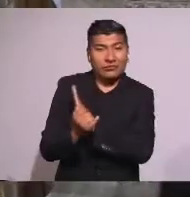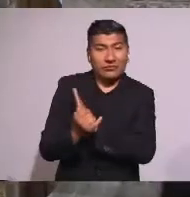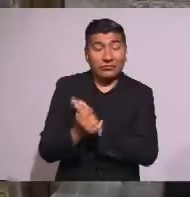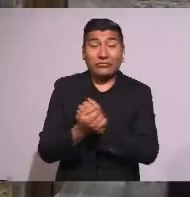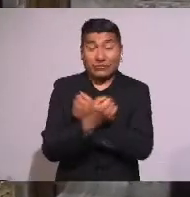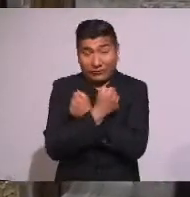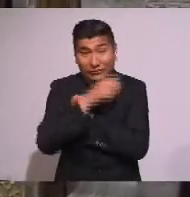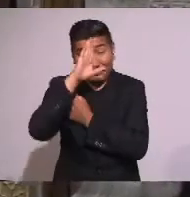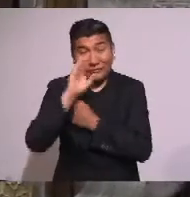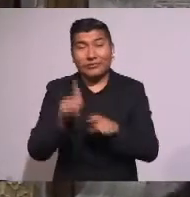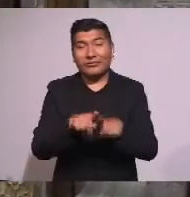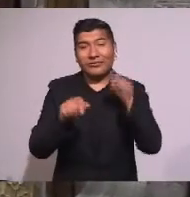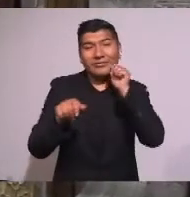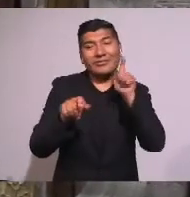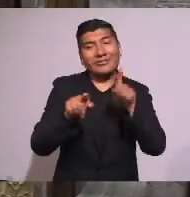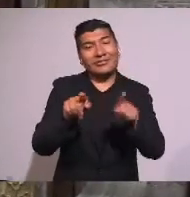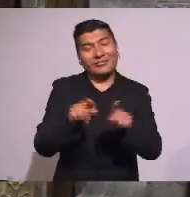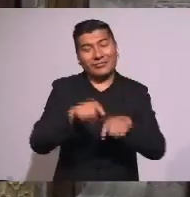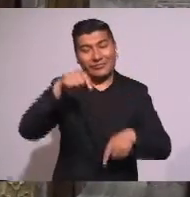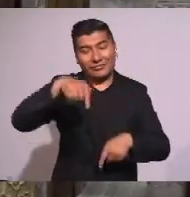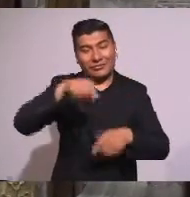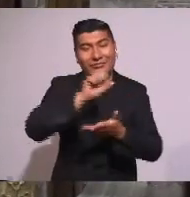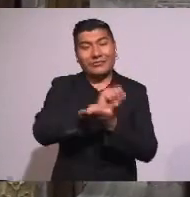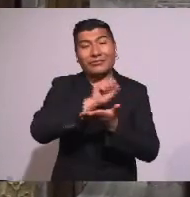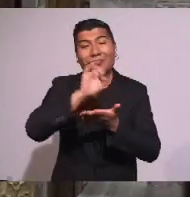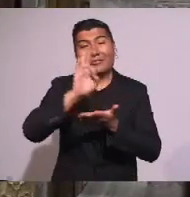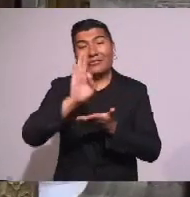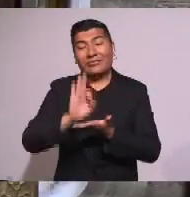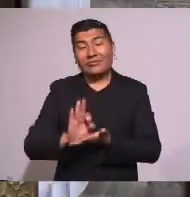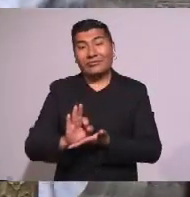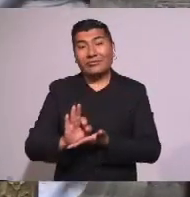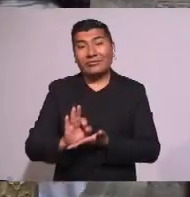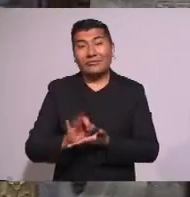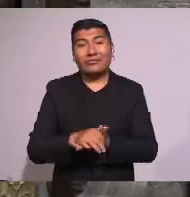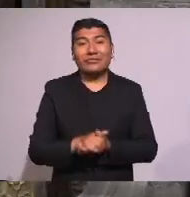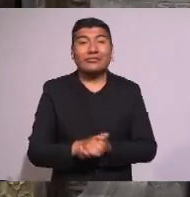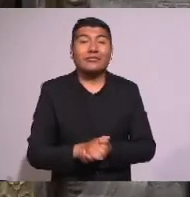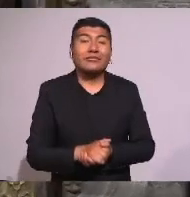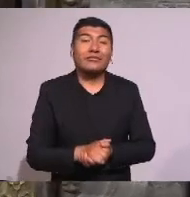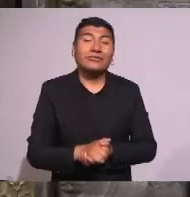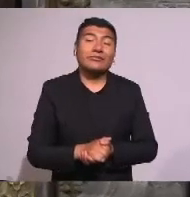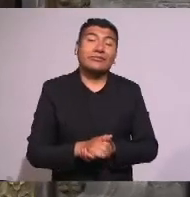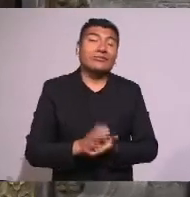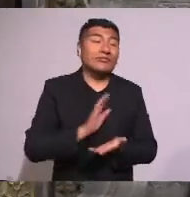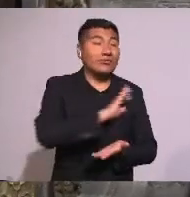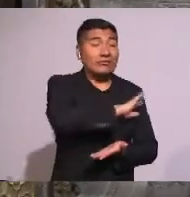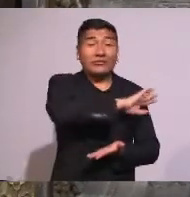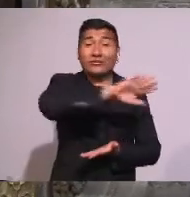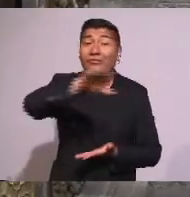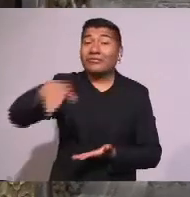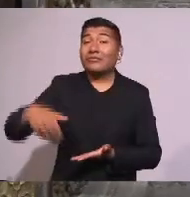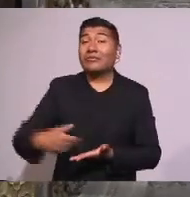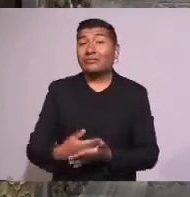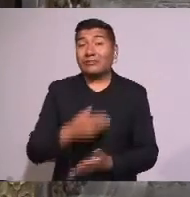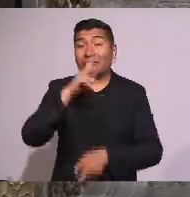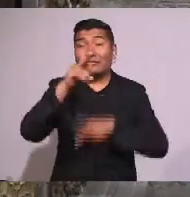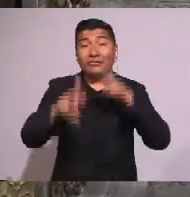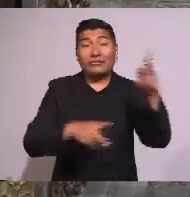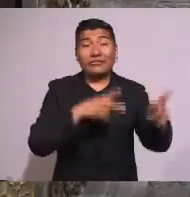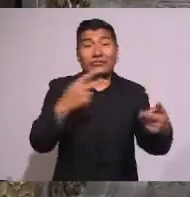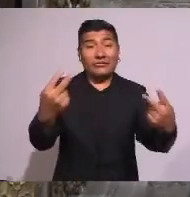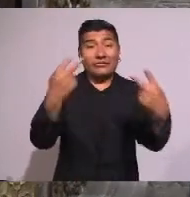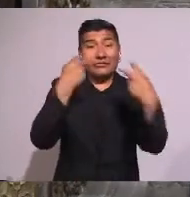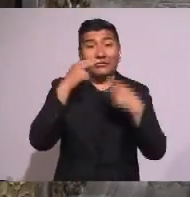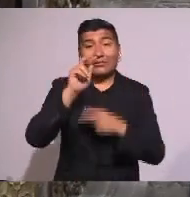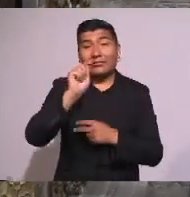Queridos hermanos presentes en esta Basílica de San Francisco y todos los que nos siguen por